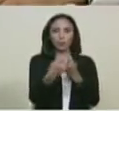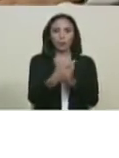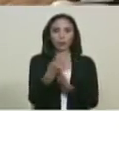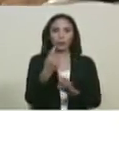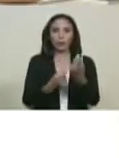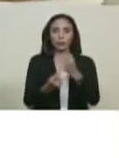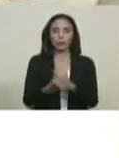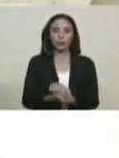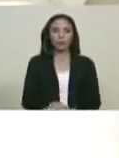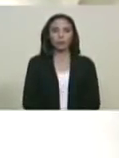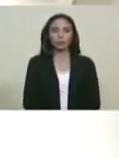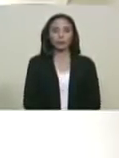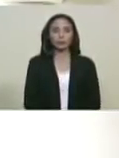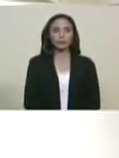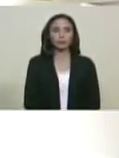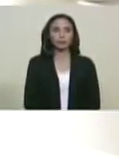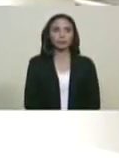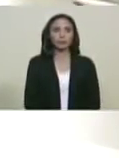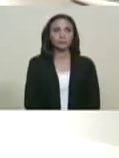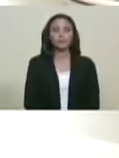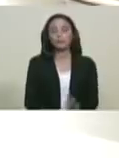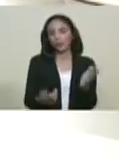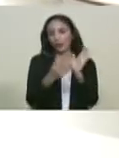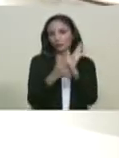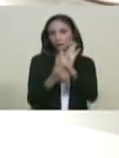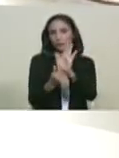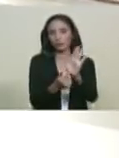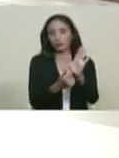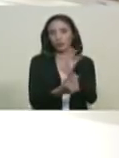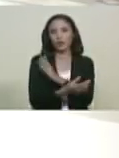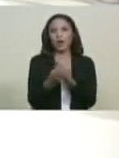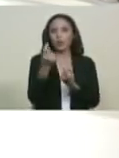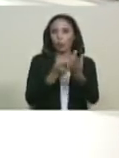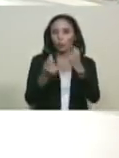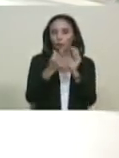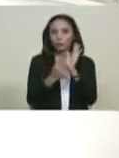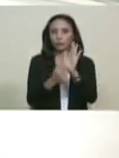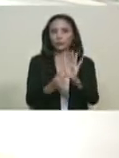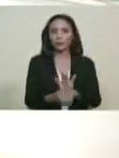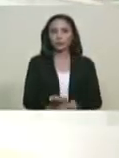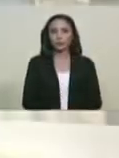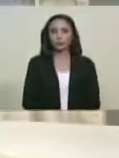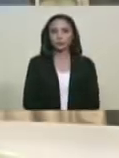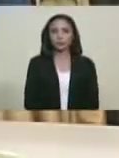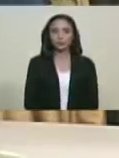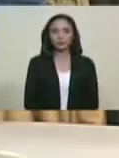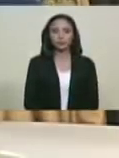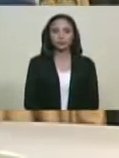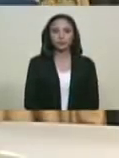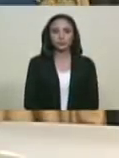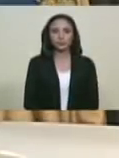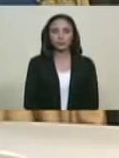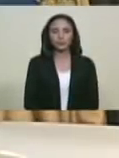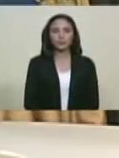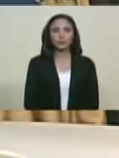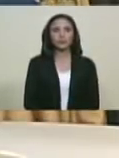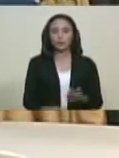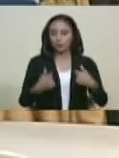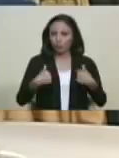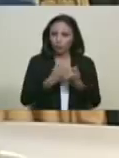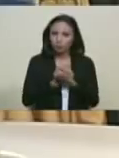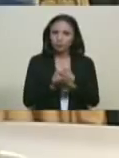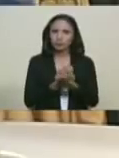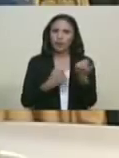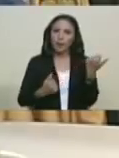económica para un nuevo modelo económico tomen apunte aquí mental en el